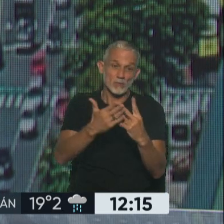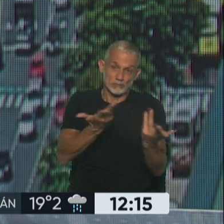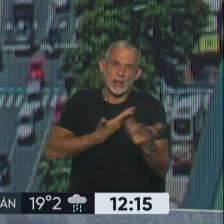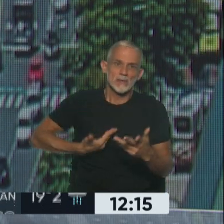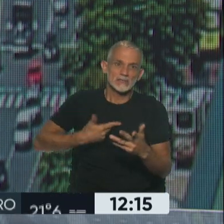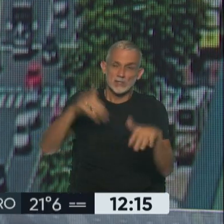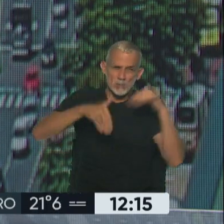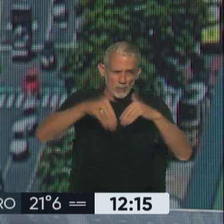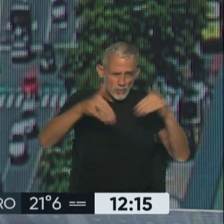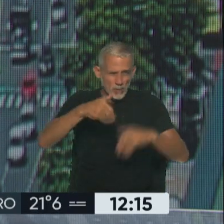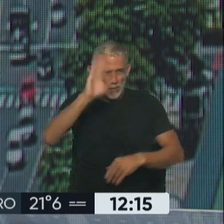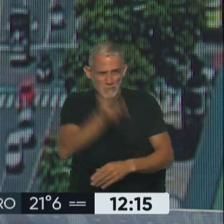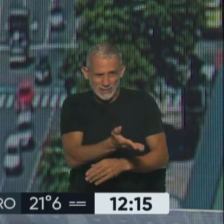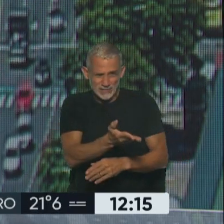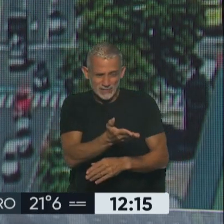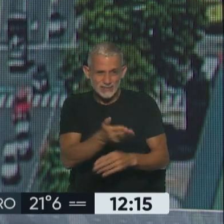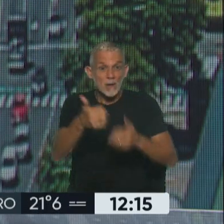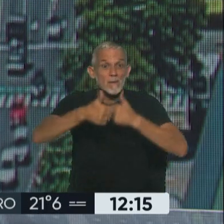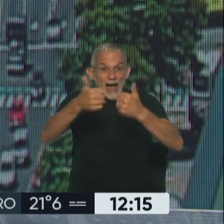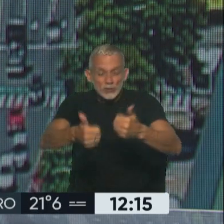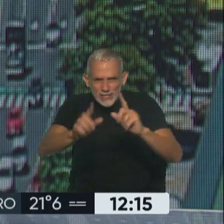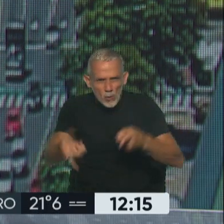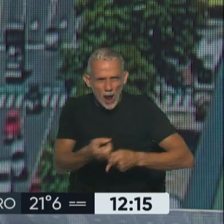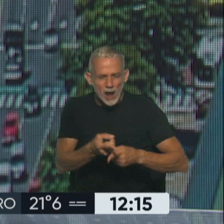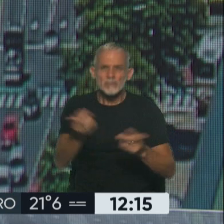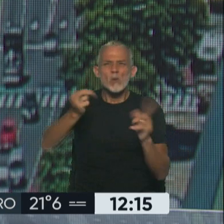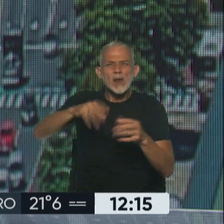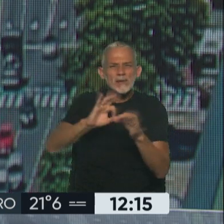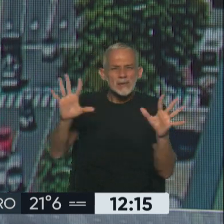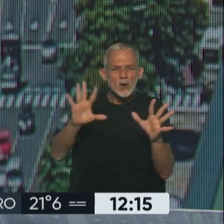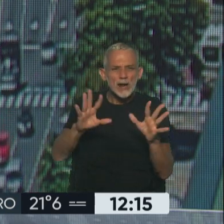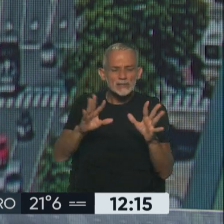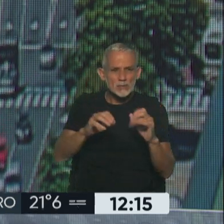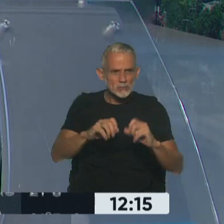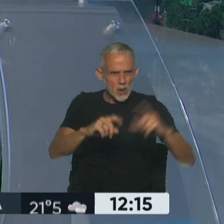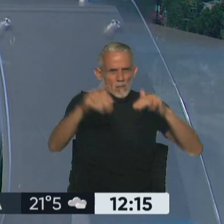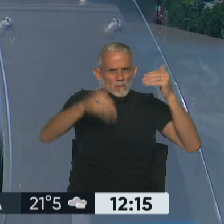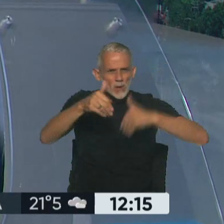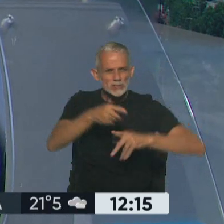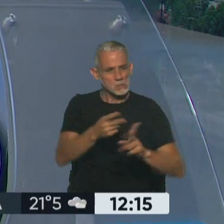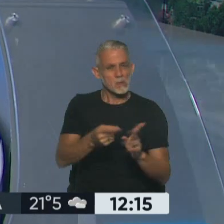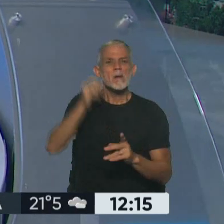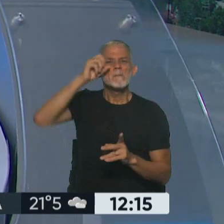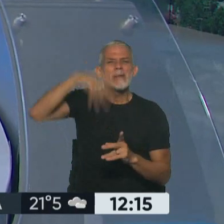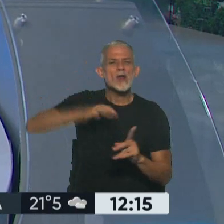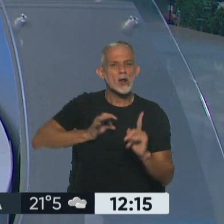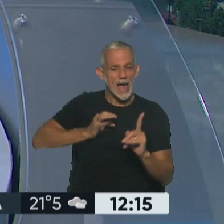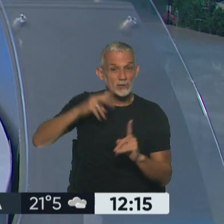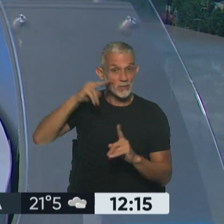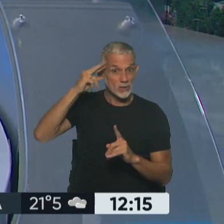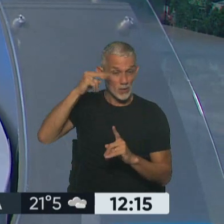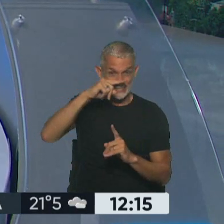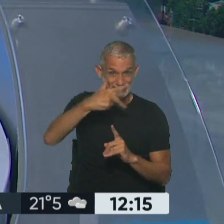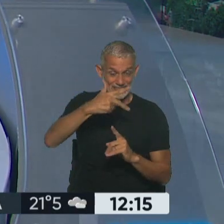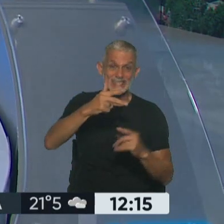más votado aún en una instancia de balotaje, desde el retorno de la democracia hasta acá, quizás solo superado por Perón del 73.